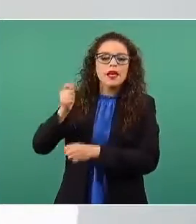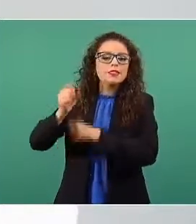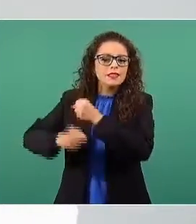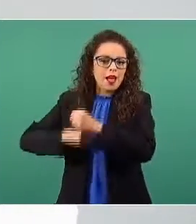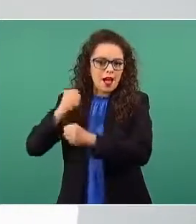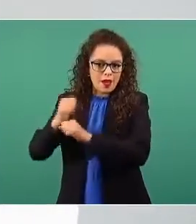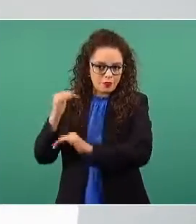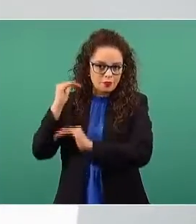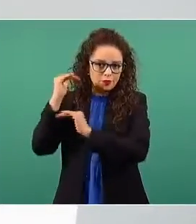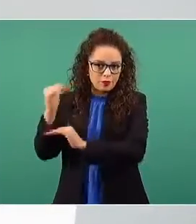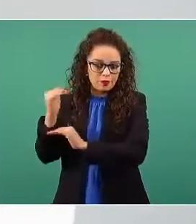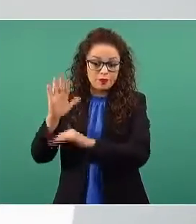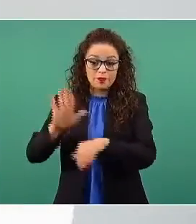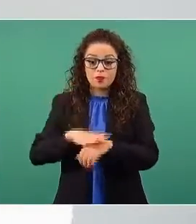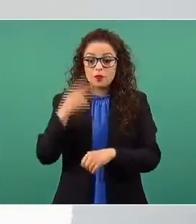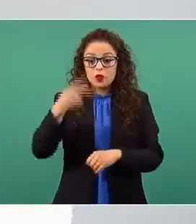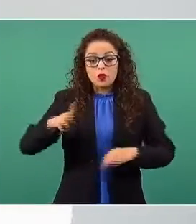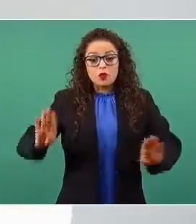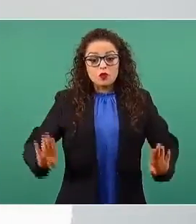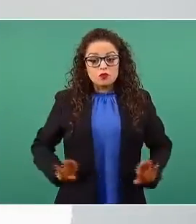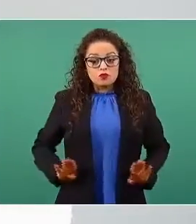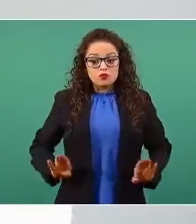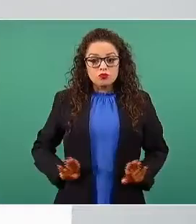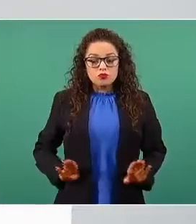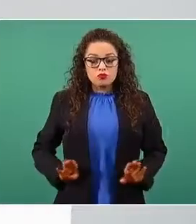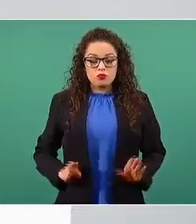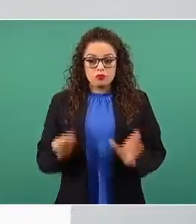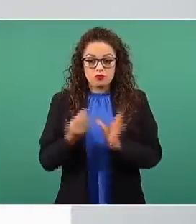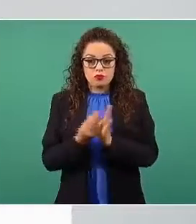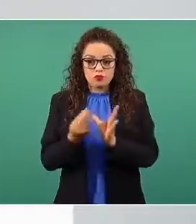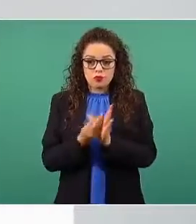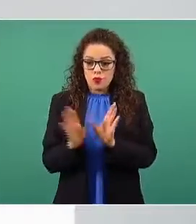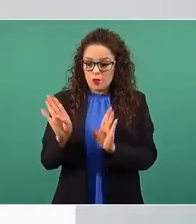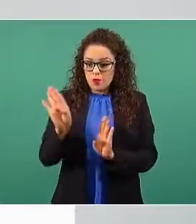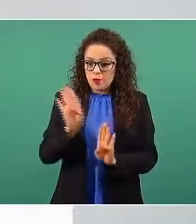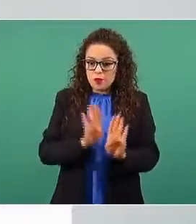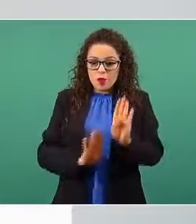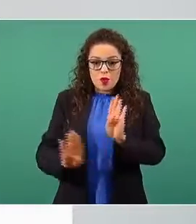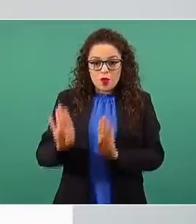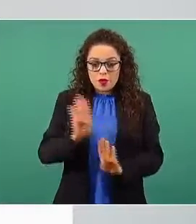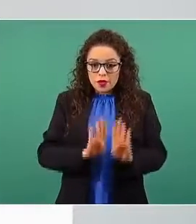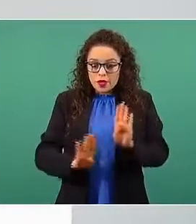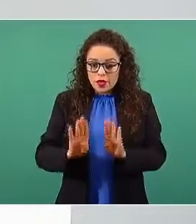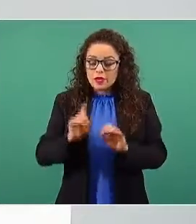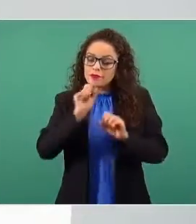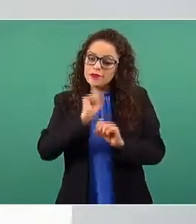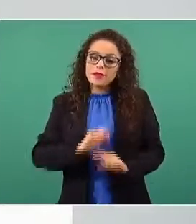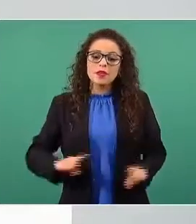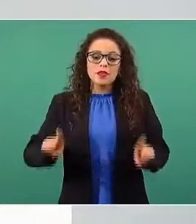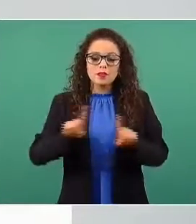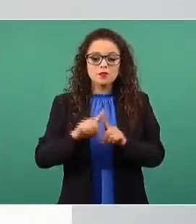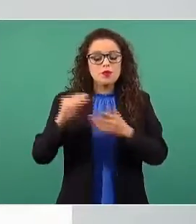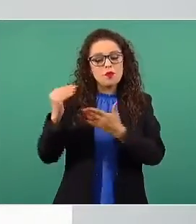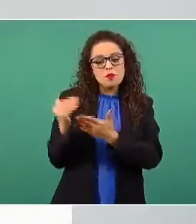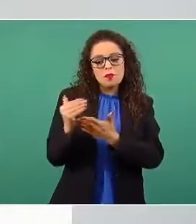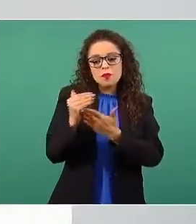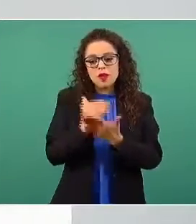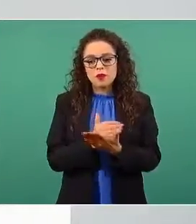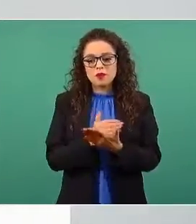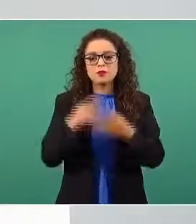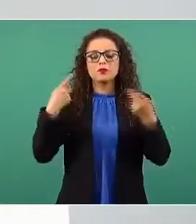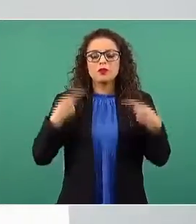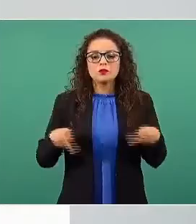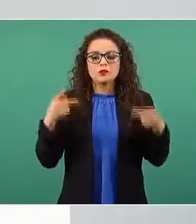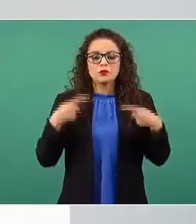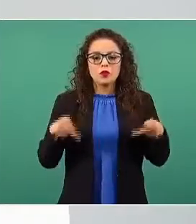por sus características biológicas también fueron de las que menos